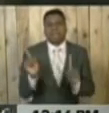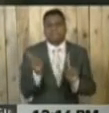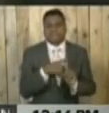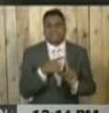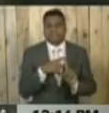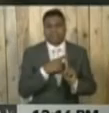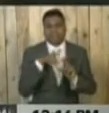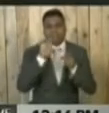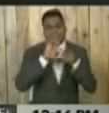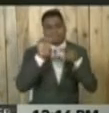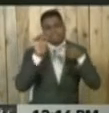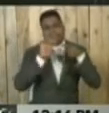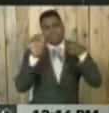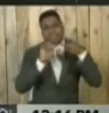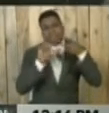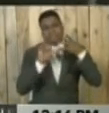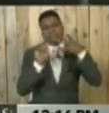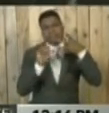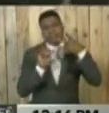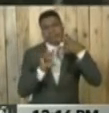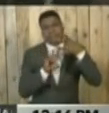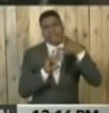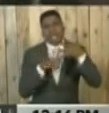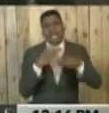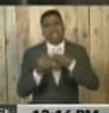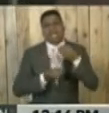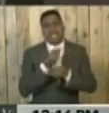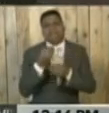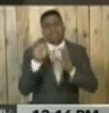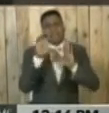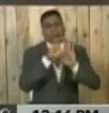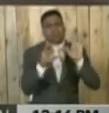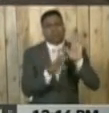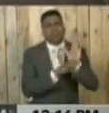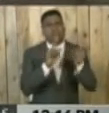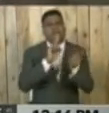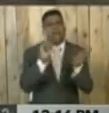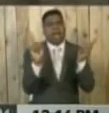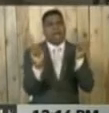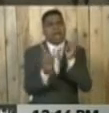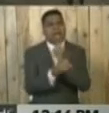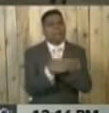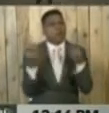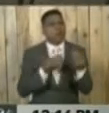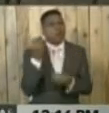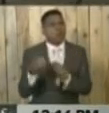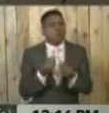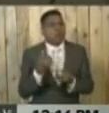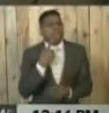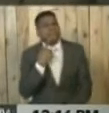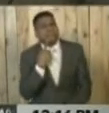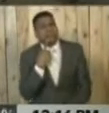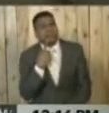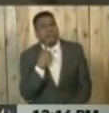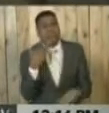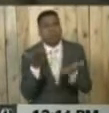elemento que la pone al margen de la Constitución, es cuando cambia la actividad de telecomunicaciones de